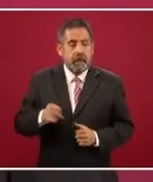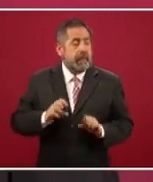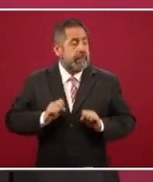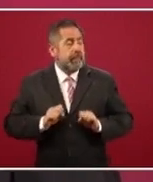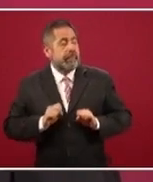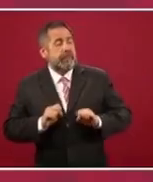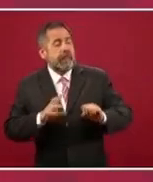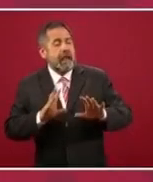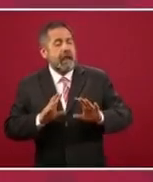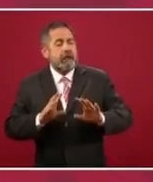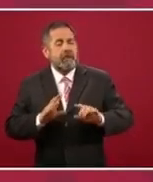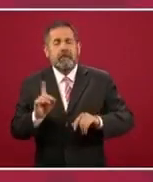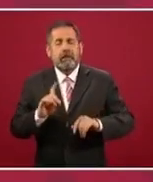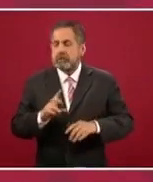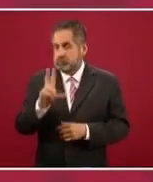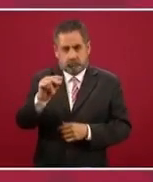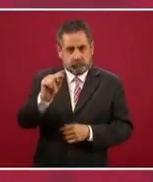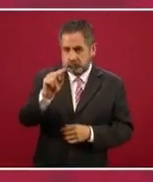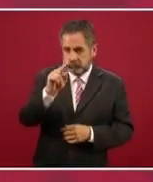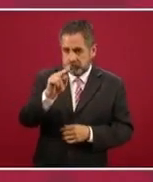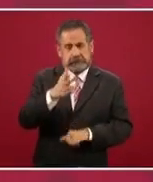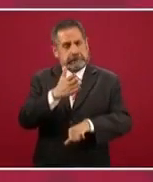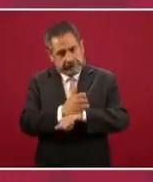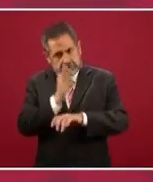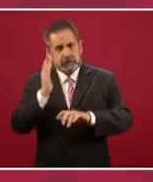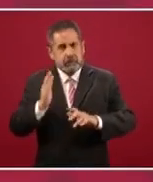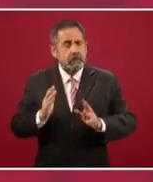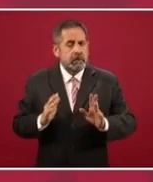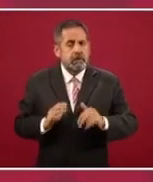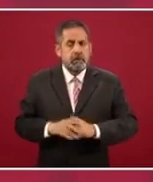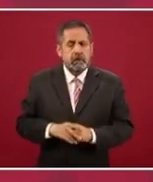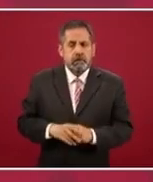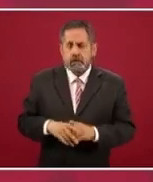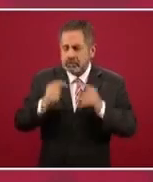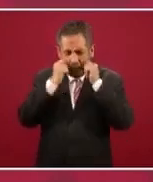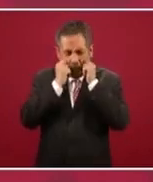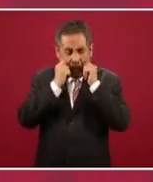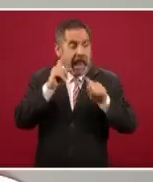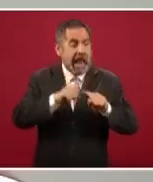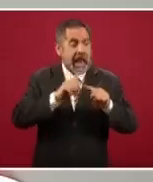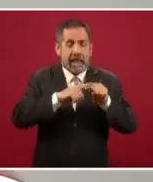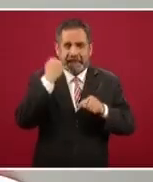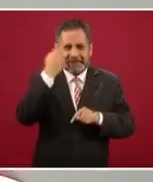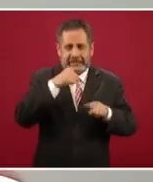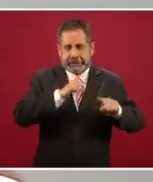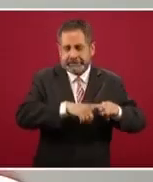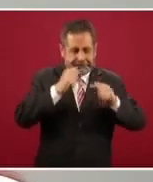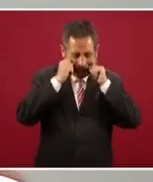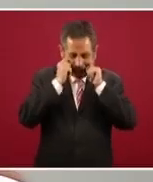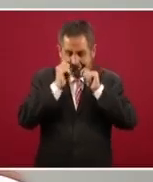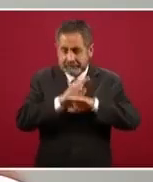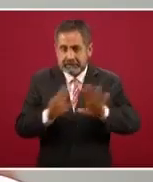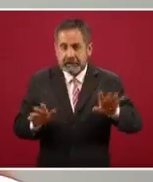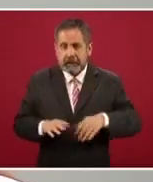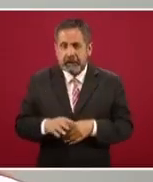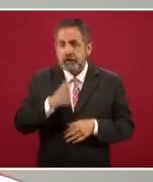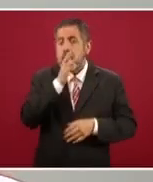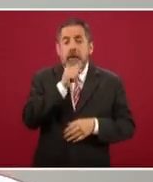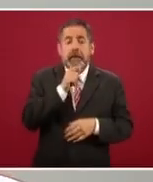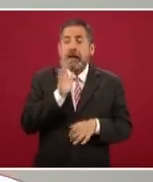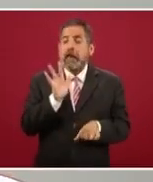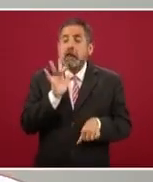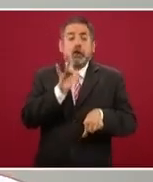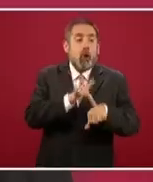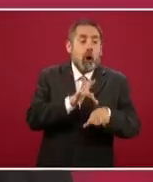impunidad. Es decir, sea quien sea, se acaba aquello de que no se puede tocar